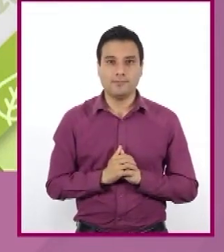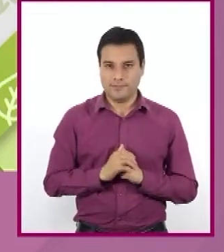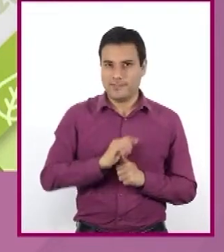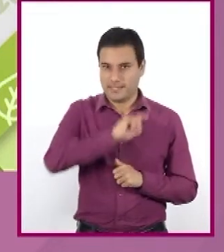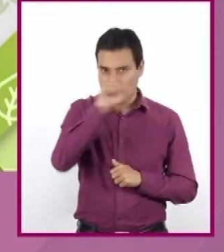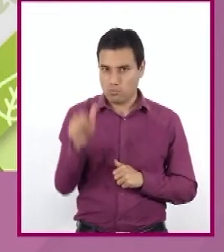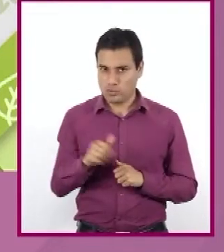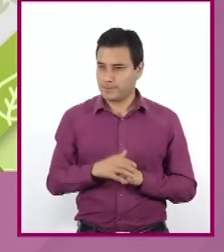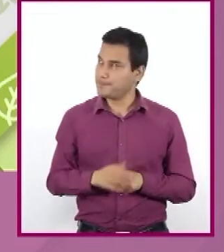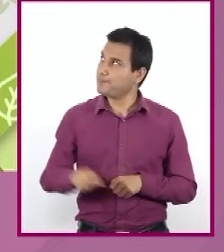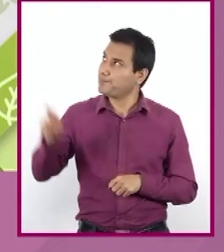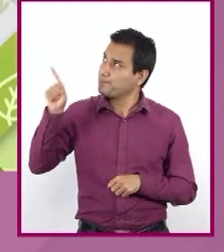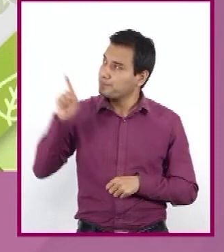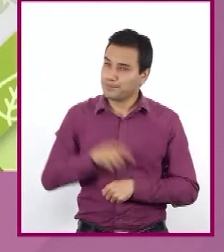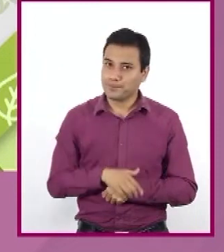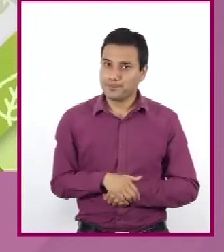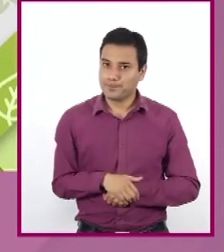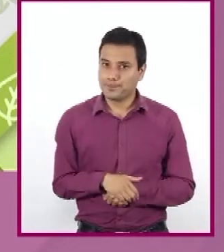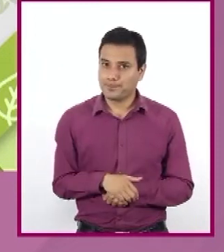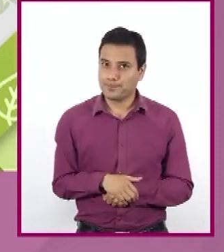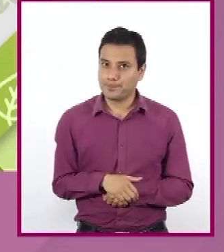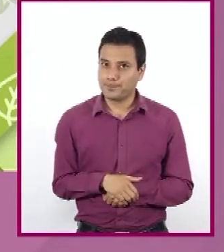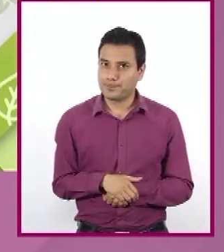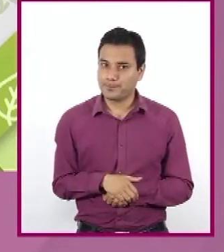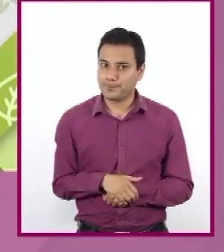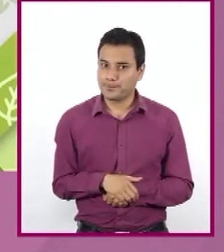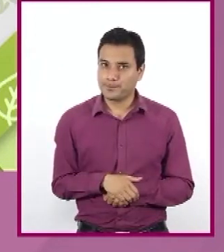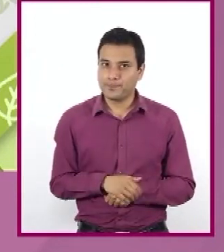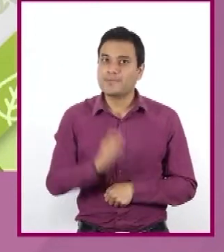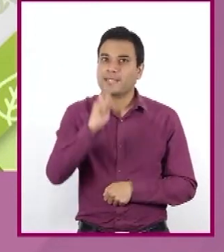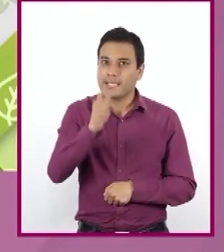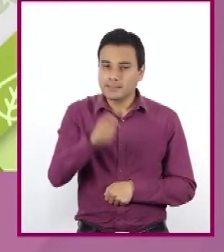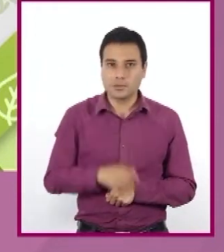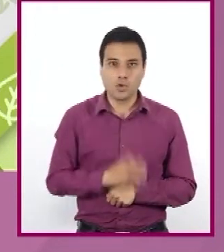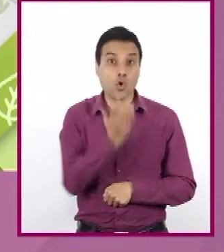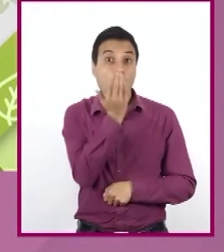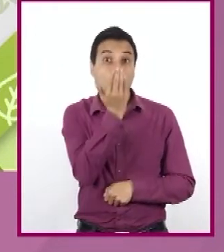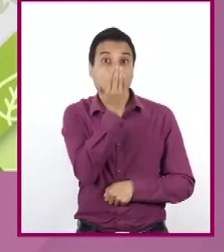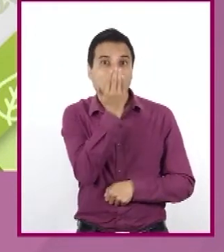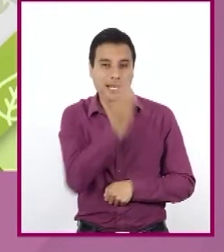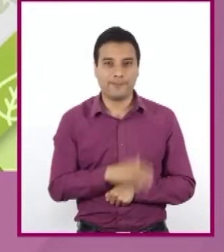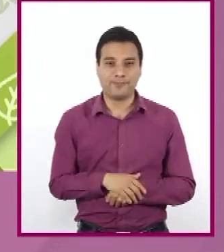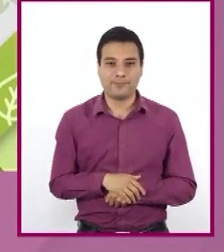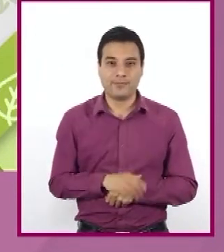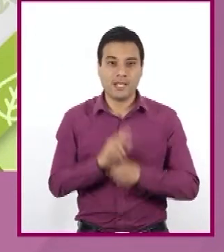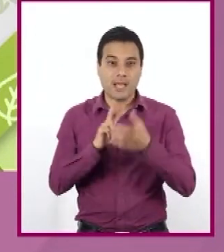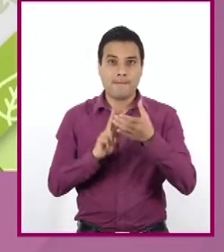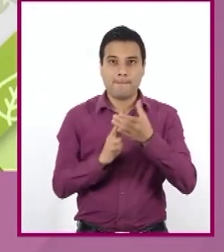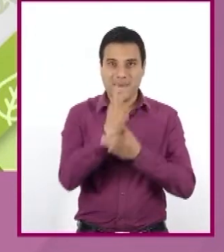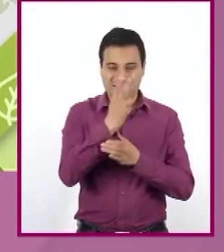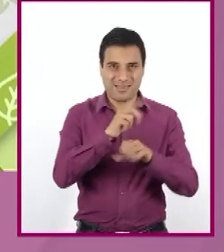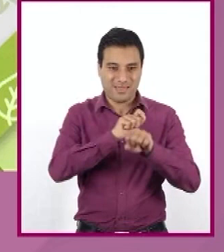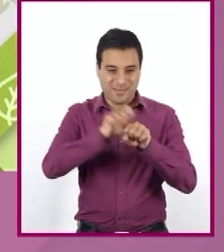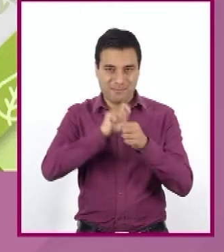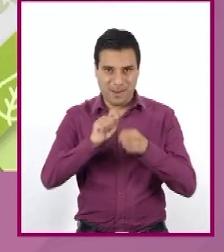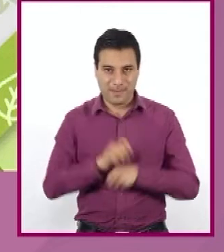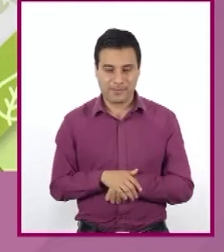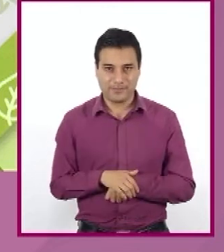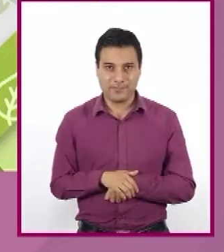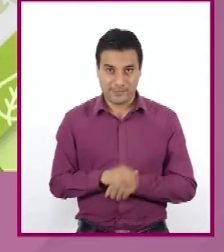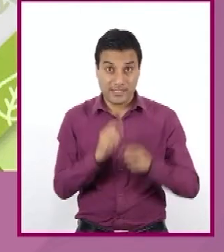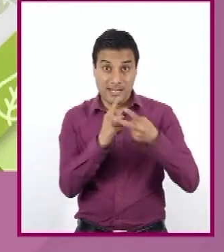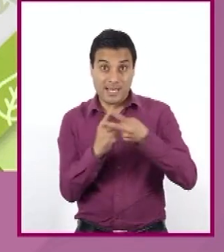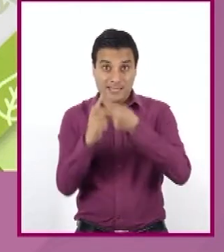intento. Ahora están observando un koala, una planta de papa, una estrella de